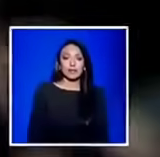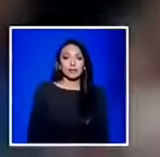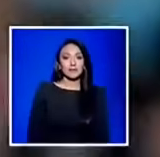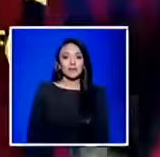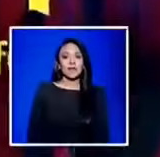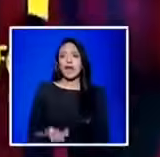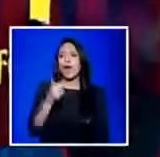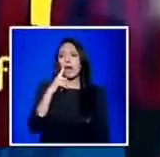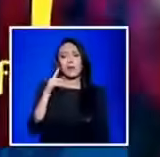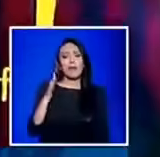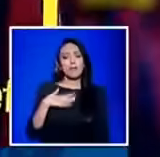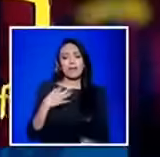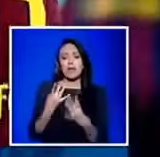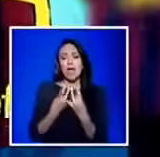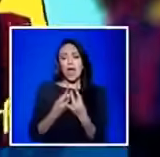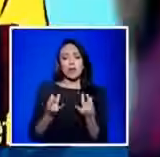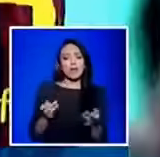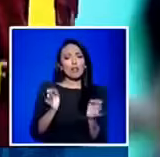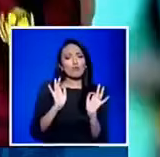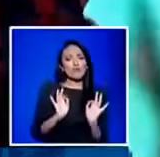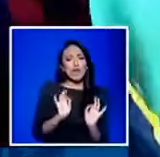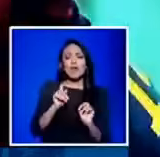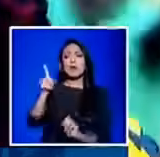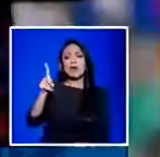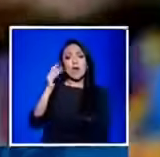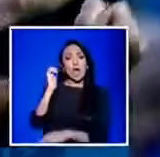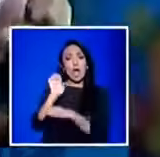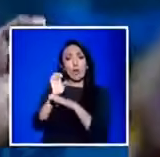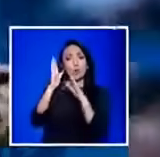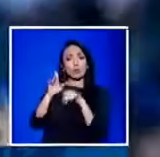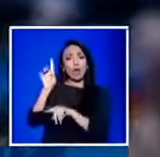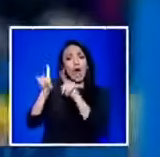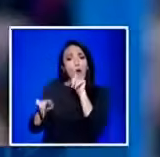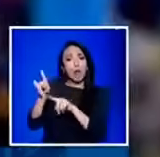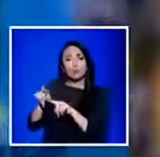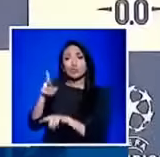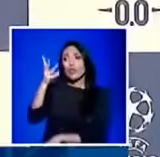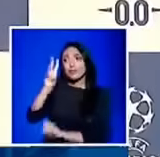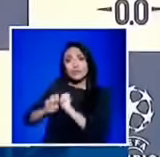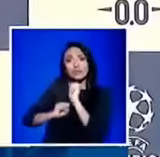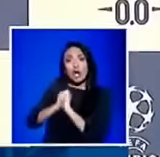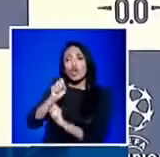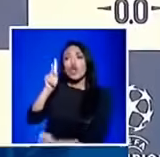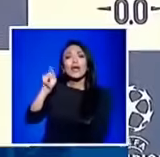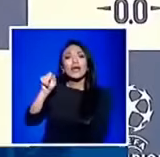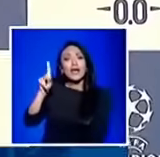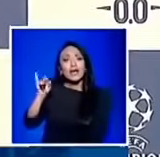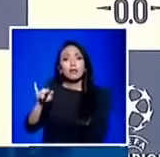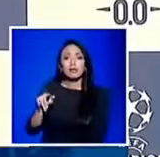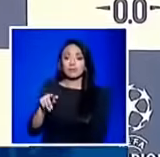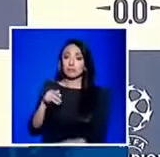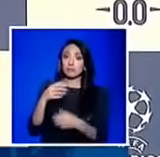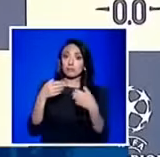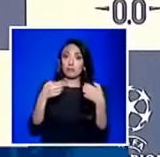muchísima calidad, con Caicedo, Estupiñán, Kendrick Páez con 16 años. Independiente del